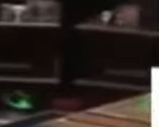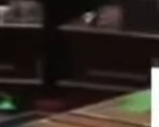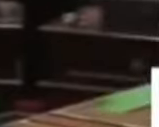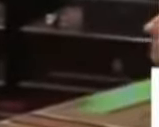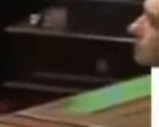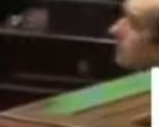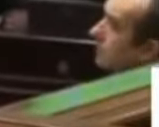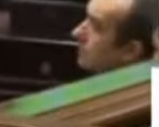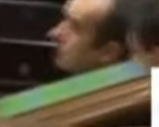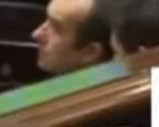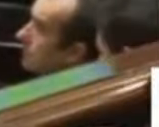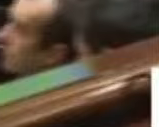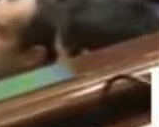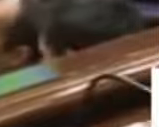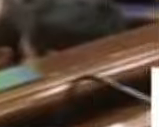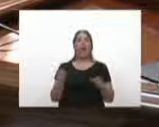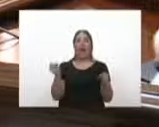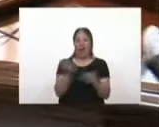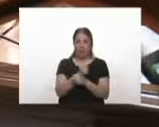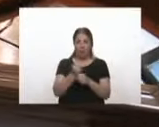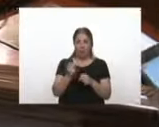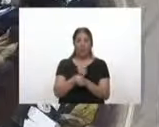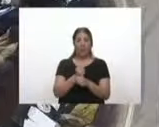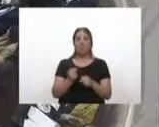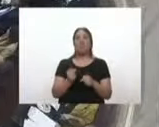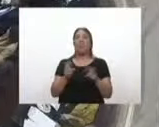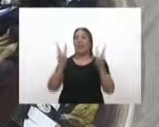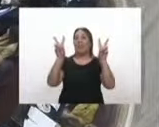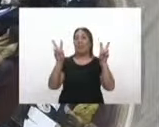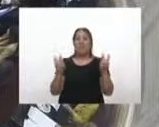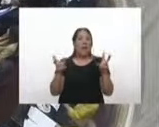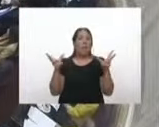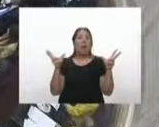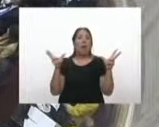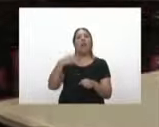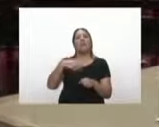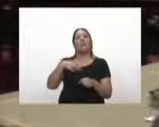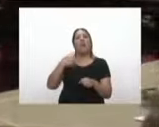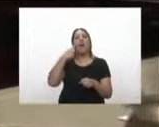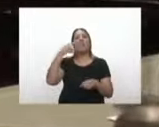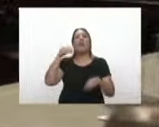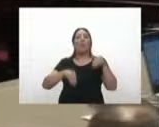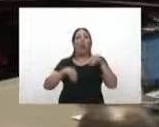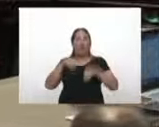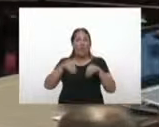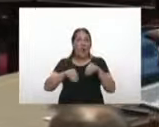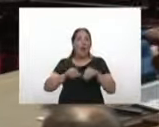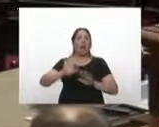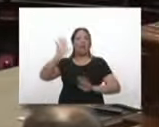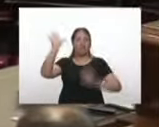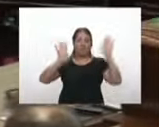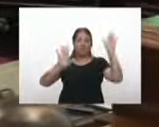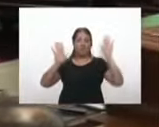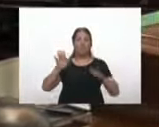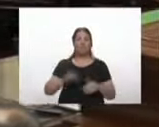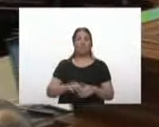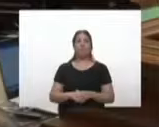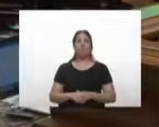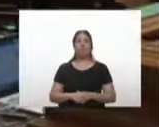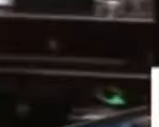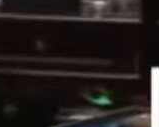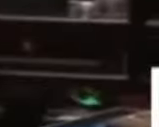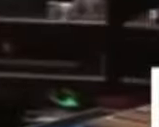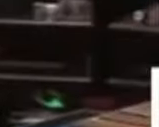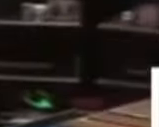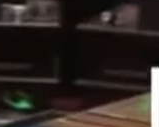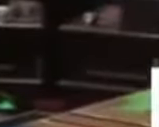20. Uno que tenía 40 tiene 30. Y vos decís, ¿qué pasó? Bien, dieron de baja. Vos decís que no es